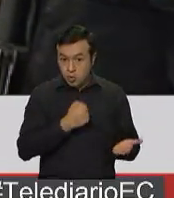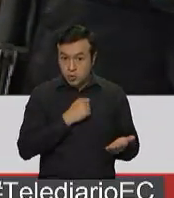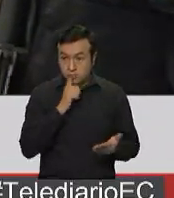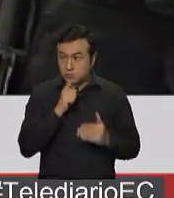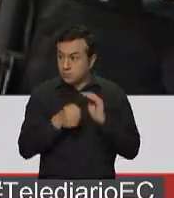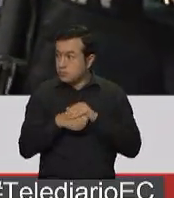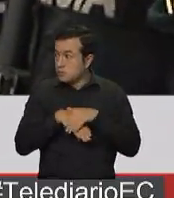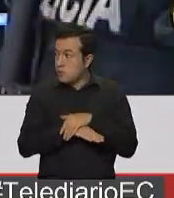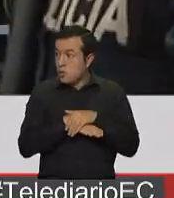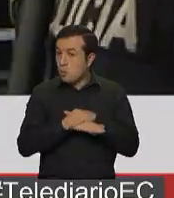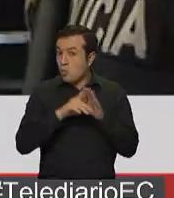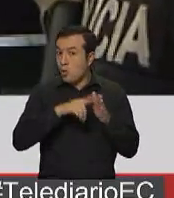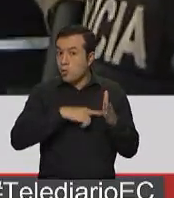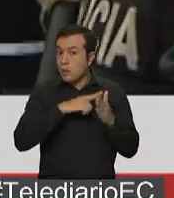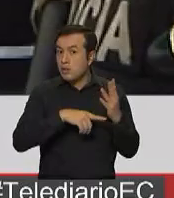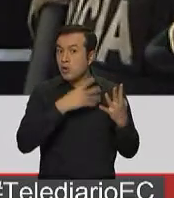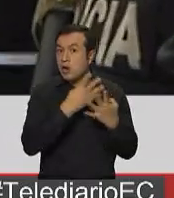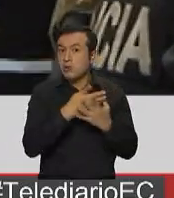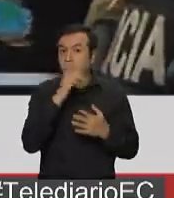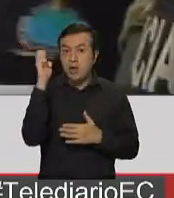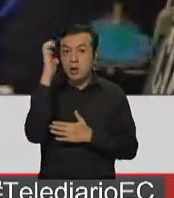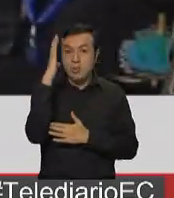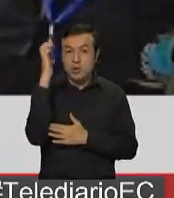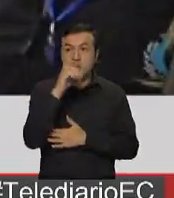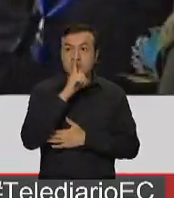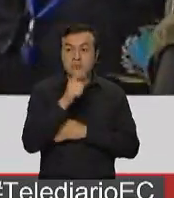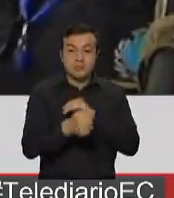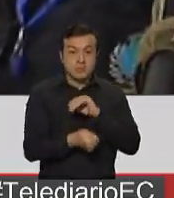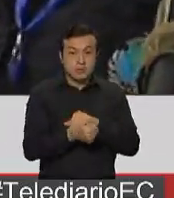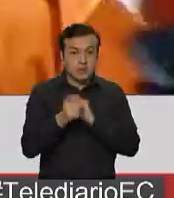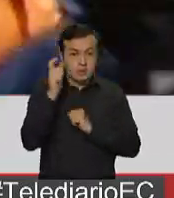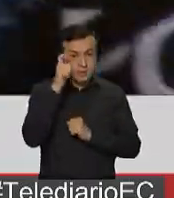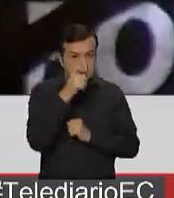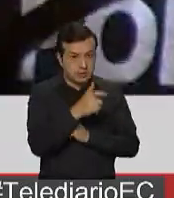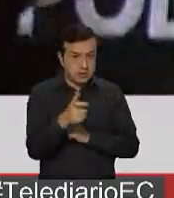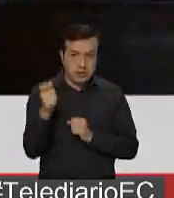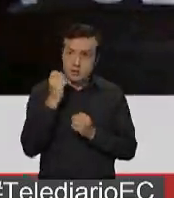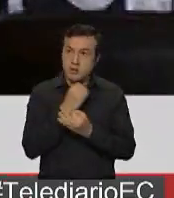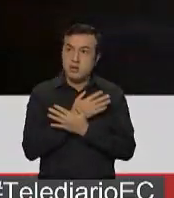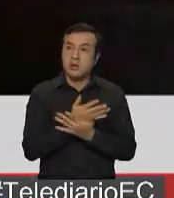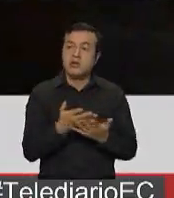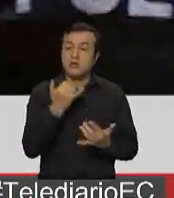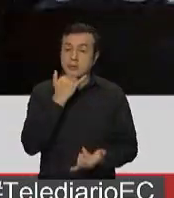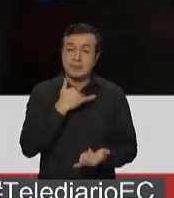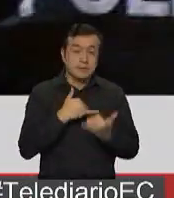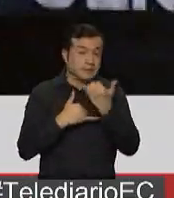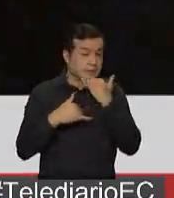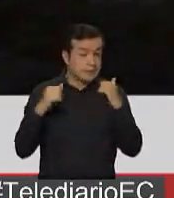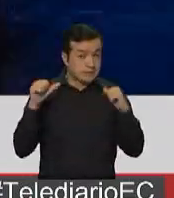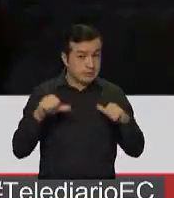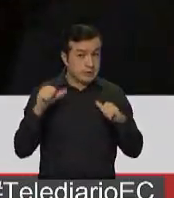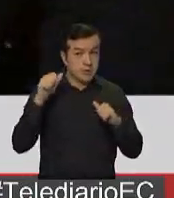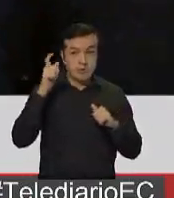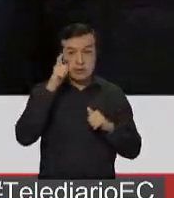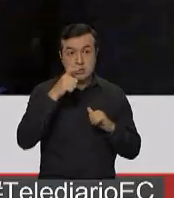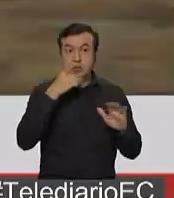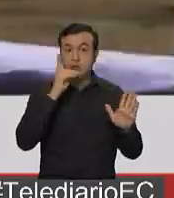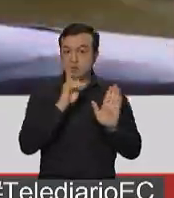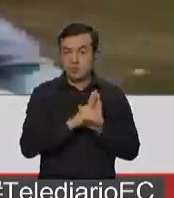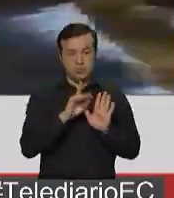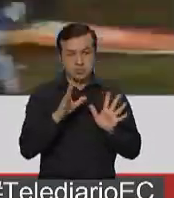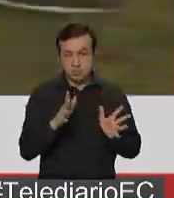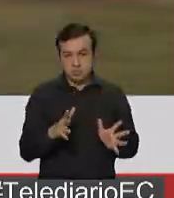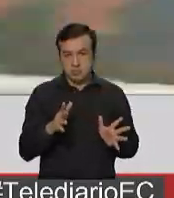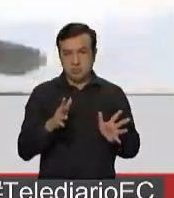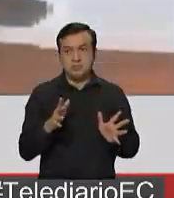Litoral a través de una ambulancia falsa, aunque la fiscalía en este caso emitió dictamen abstentivo. La